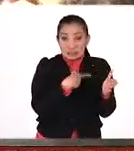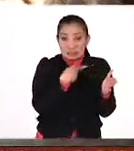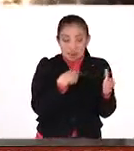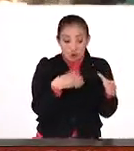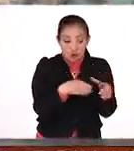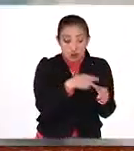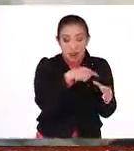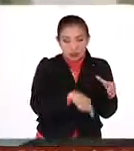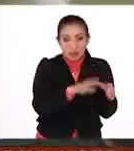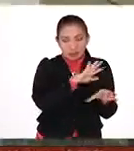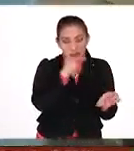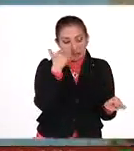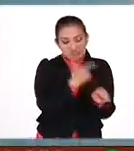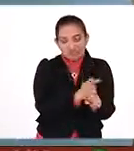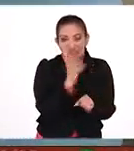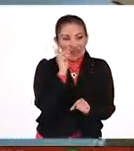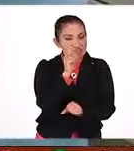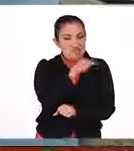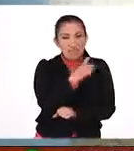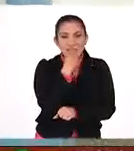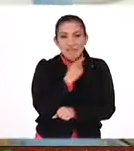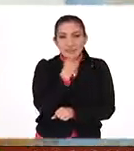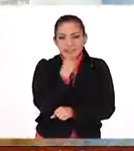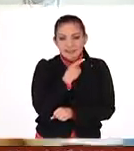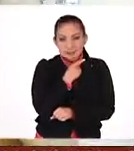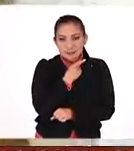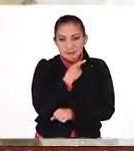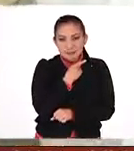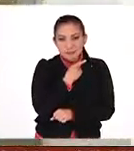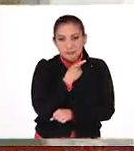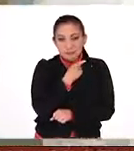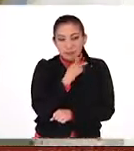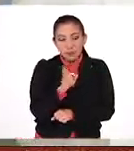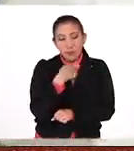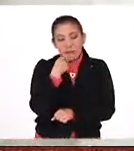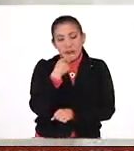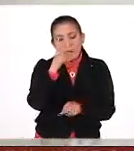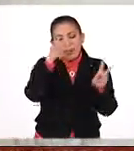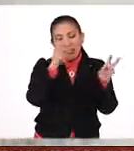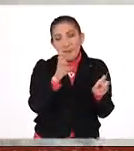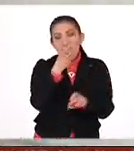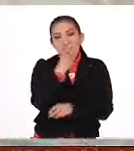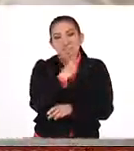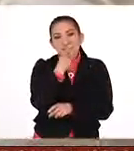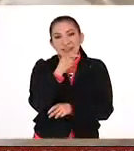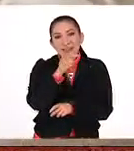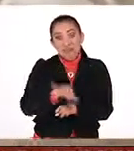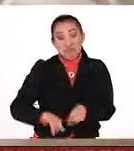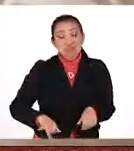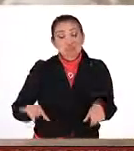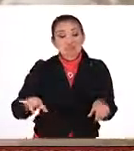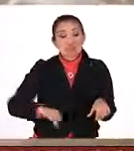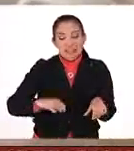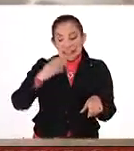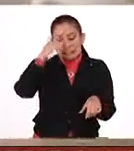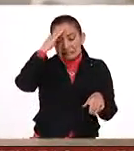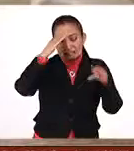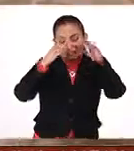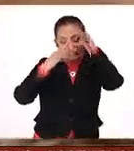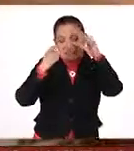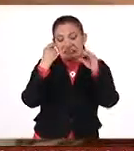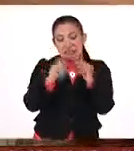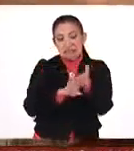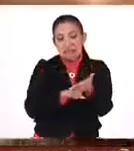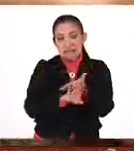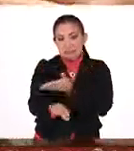han sido diagnosticados con diabetes al hablar sobre el tema de la diabetes es interesante reflexionar sobre